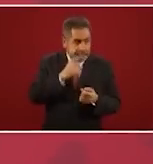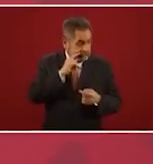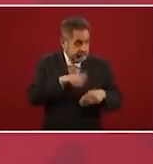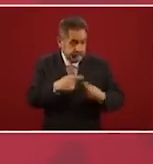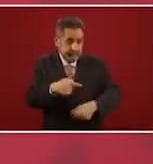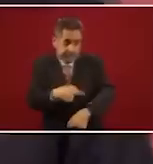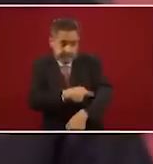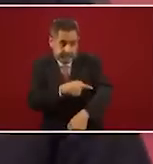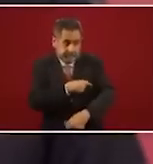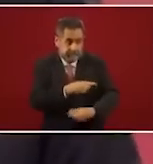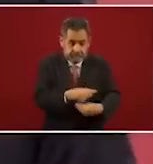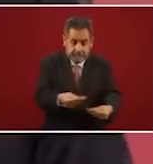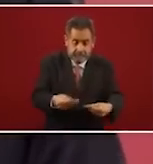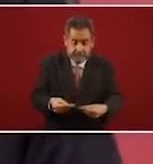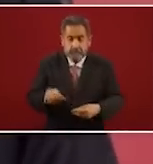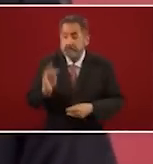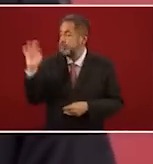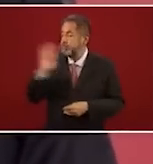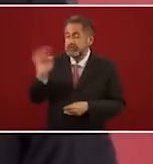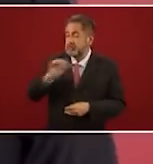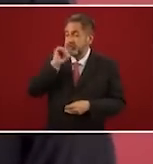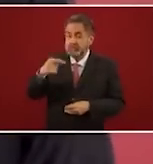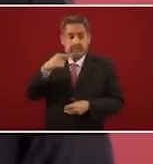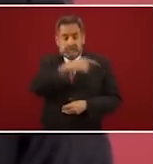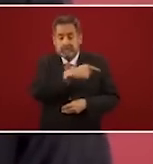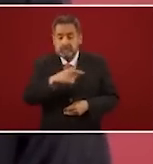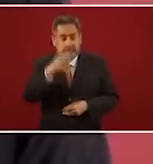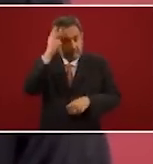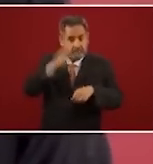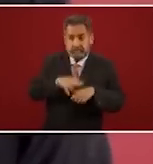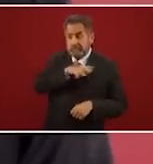aplicando. Y si no se están aplicando, ¿sí?